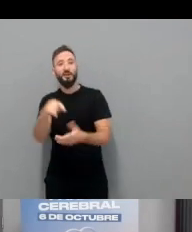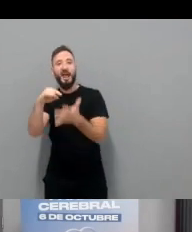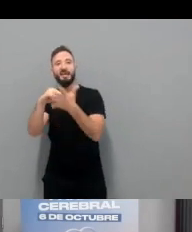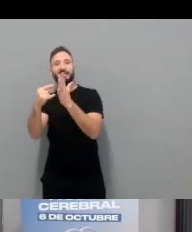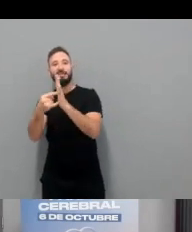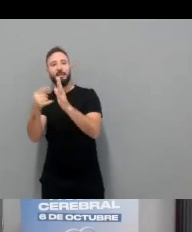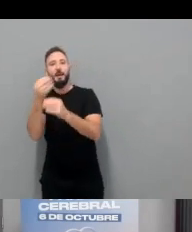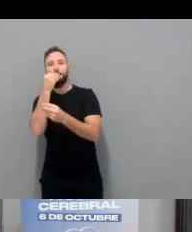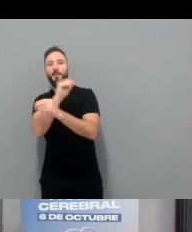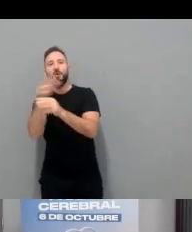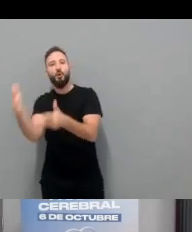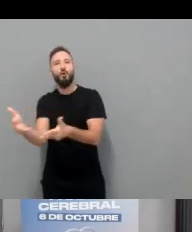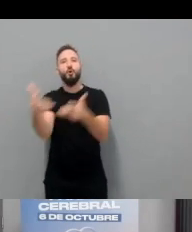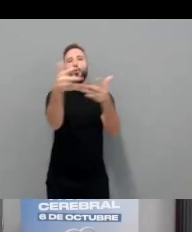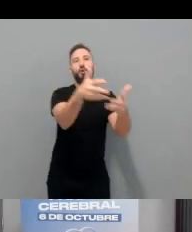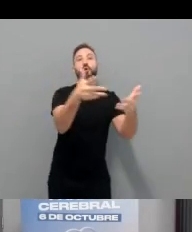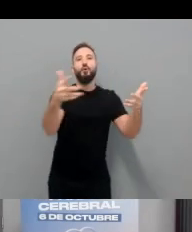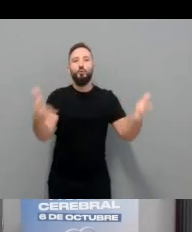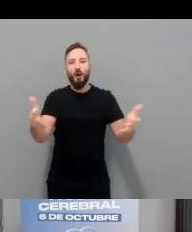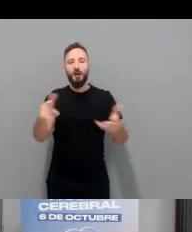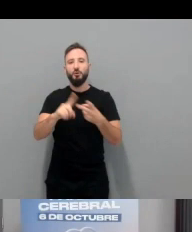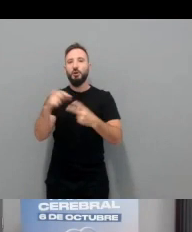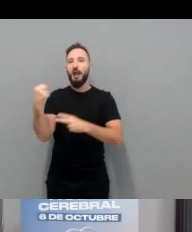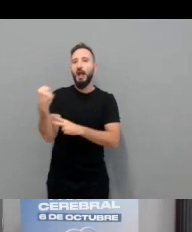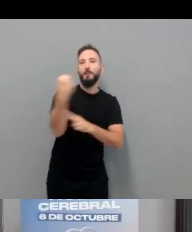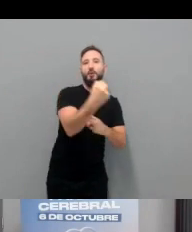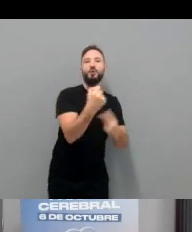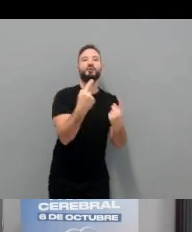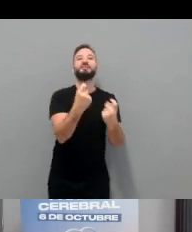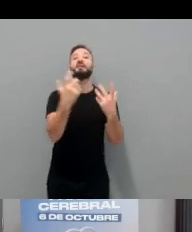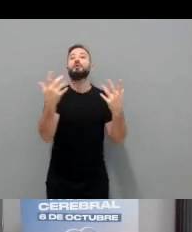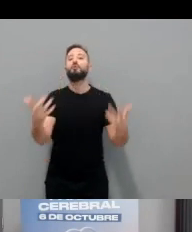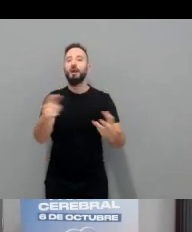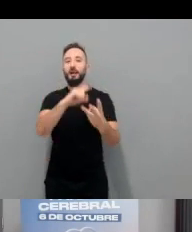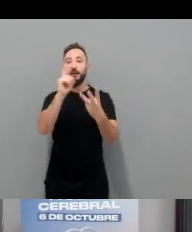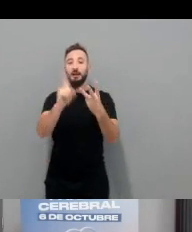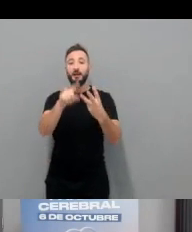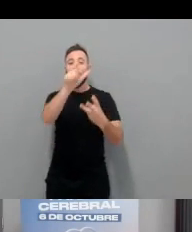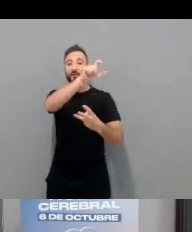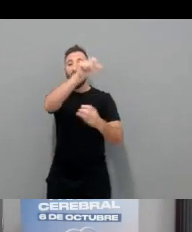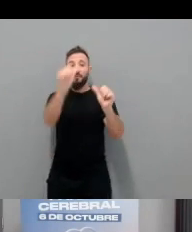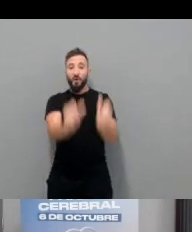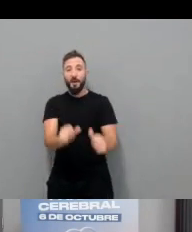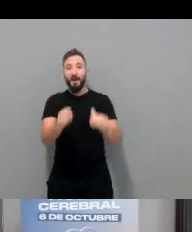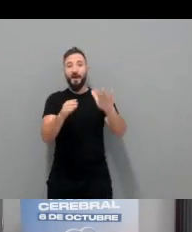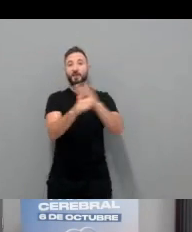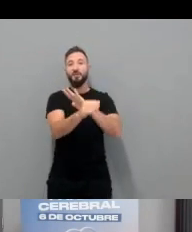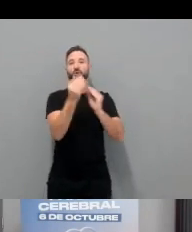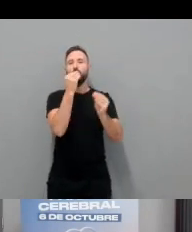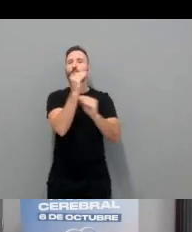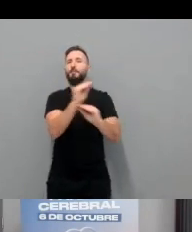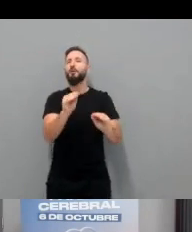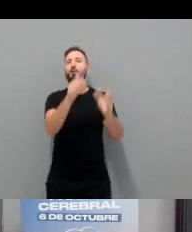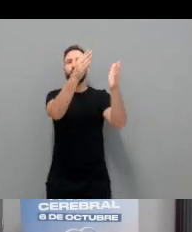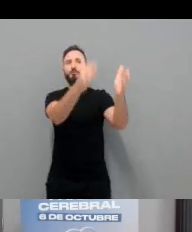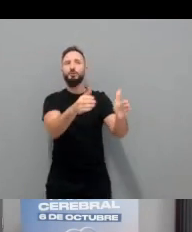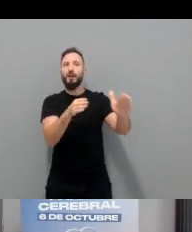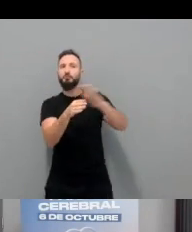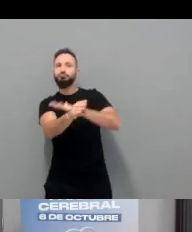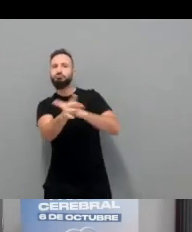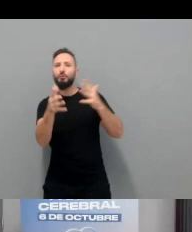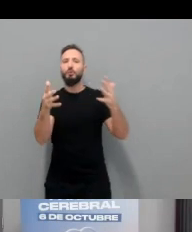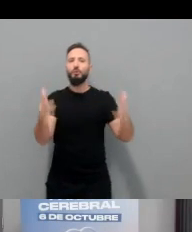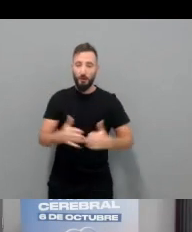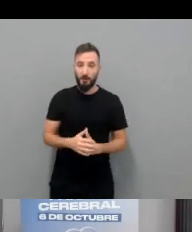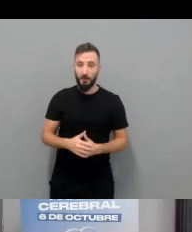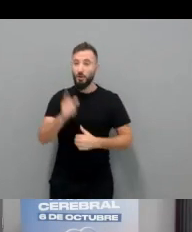es el ideal, qué soporte es el necesario y cuál es la forma de acceso mejor para la persona. Pero no solo hace